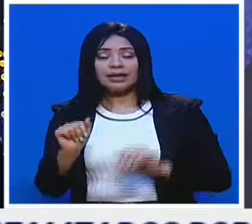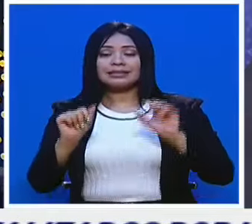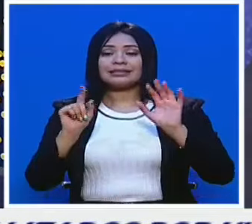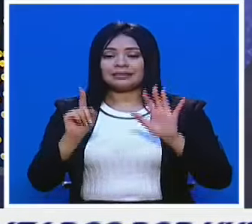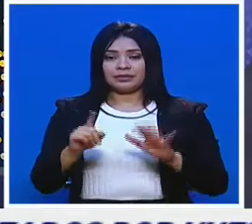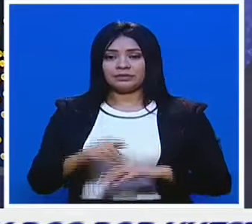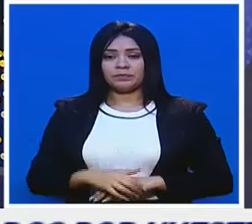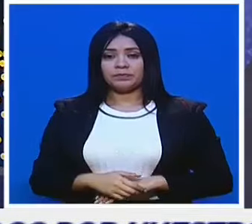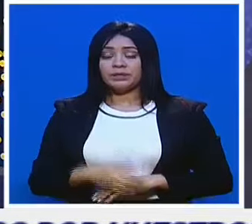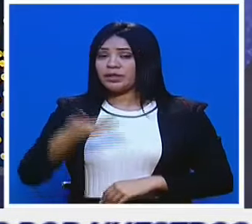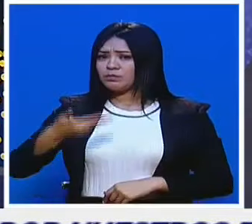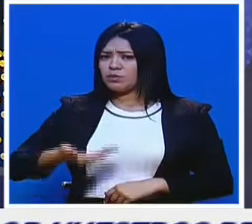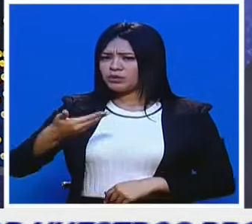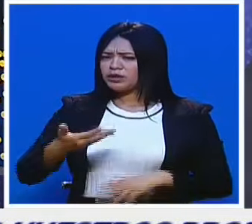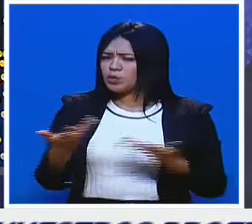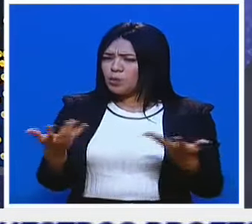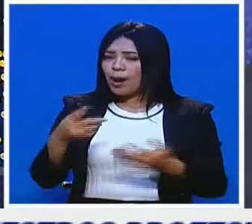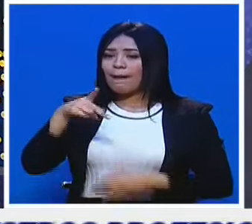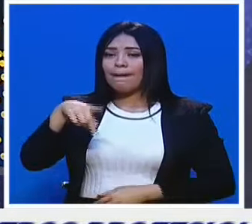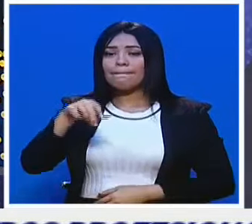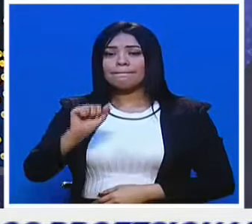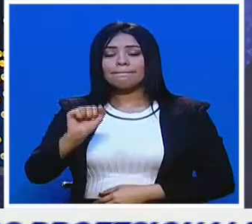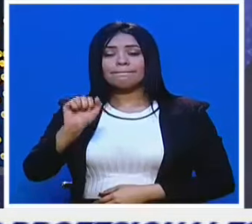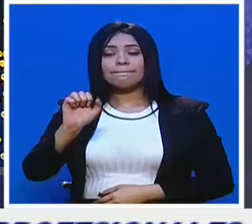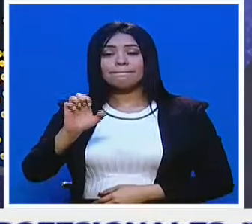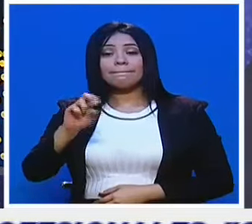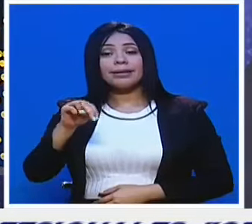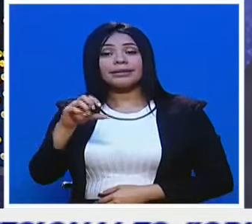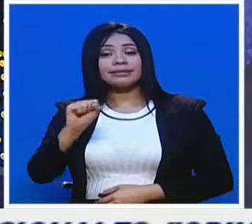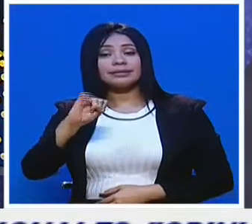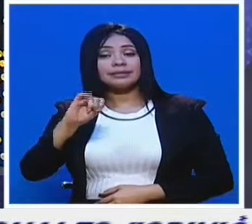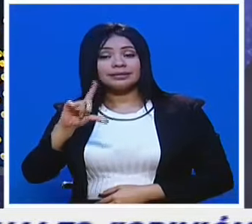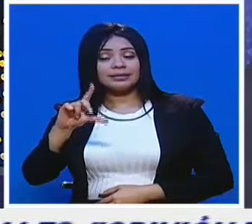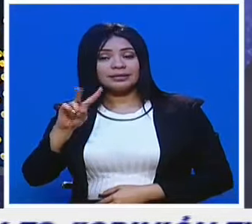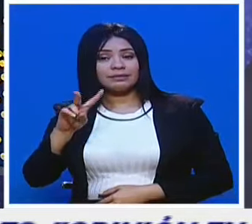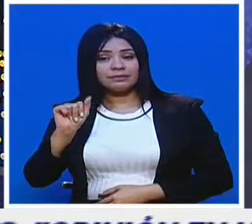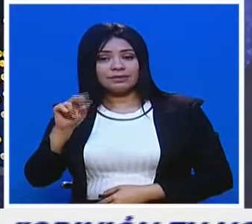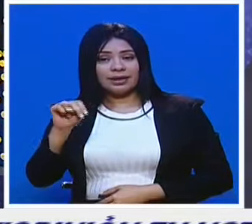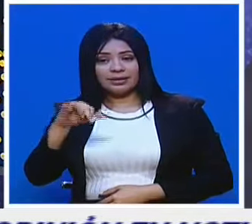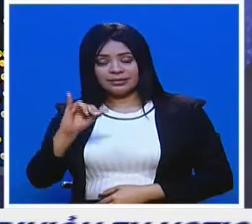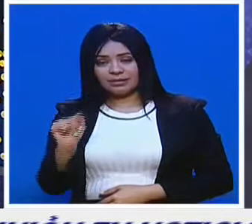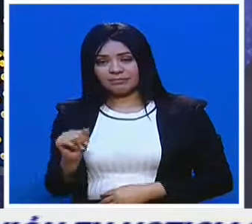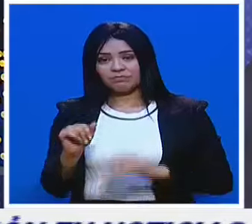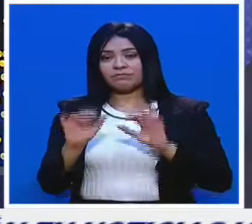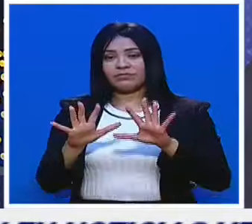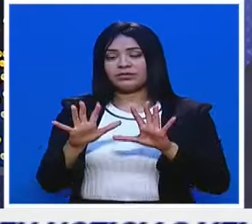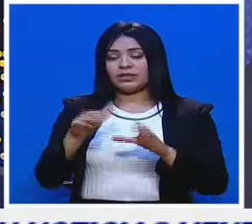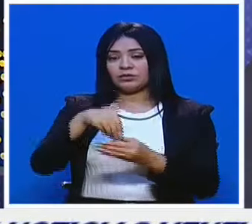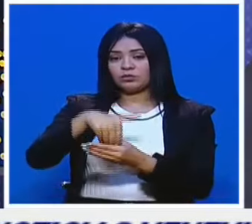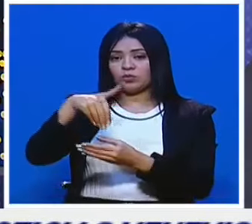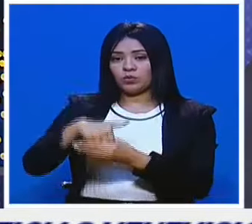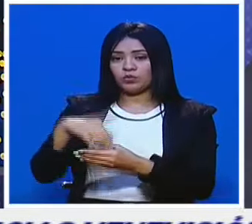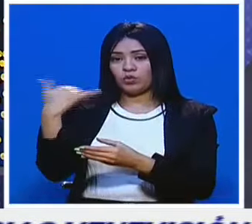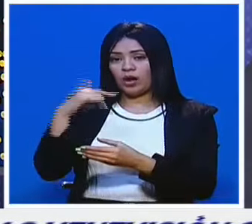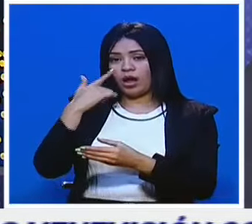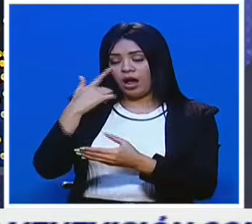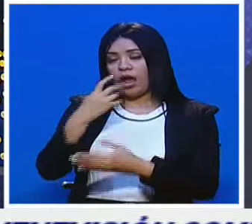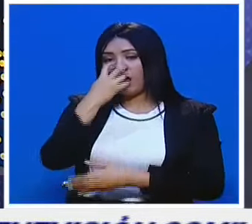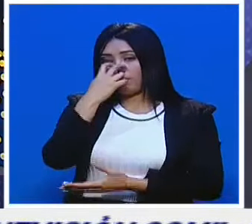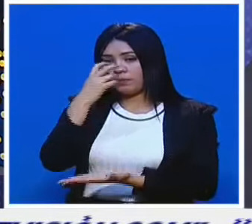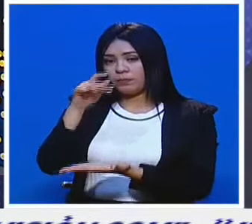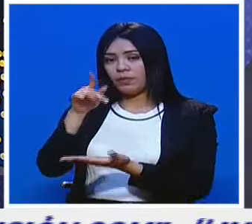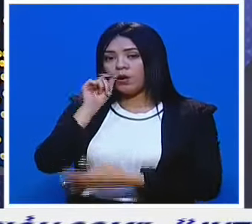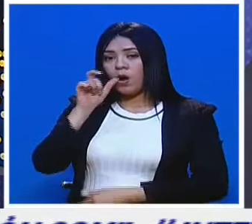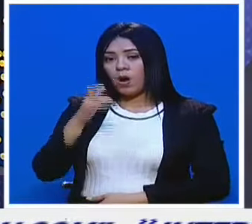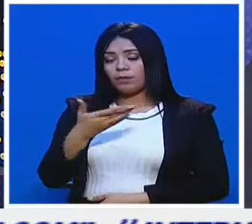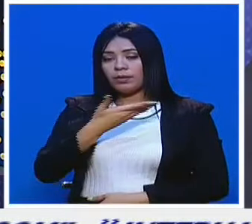tiene más peso, como les dije, Pensilvania con 19 votos, es el que más es donde se han centrado el presidente,